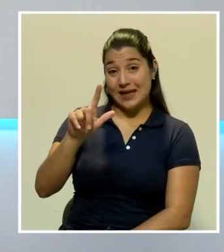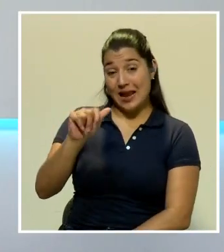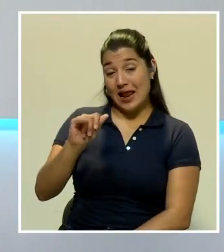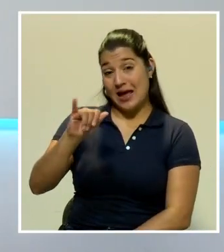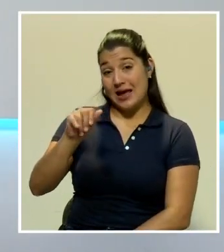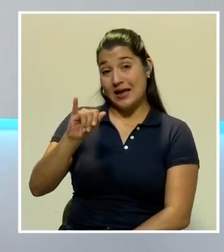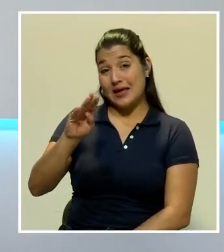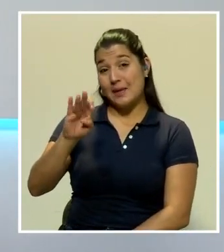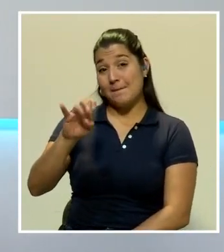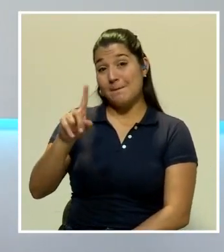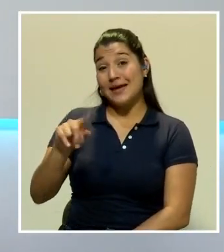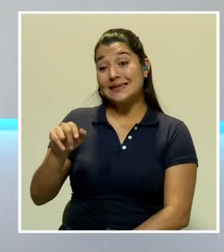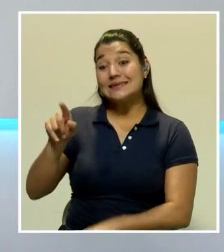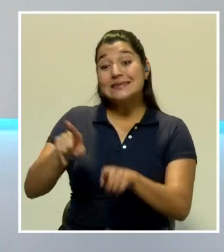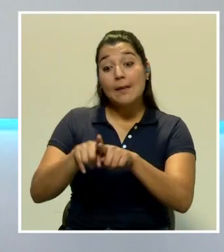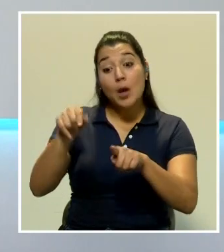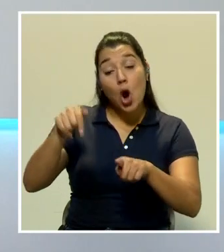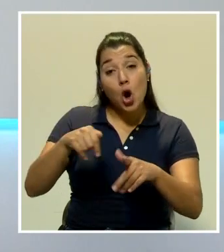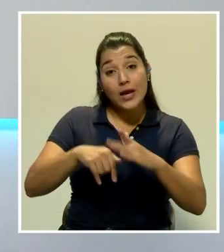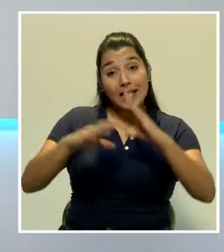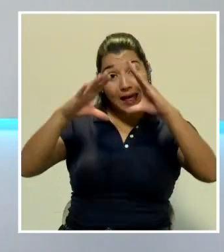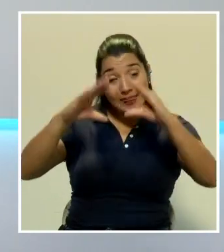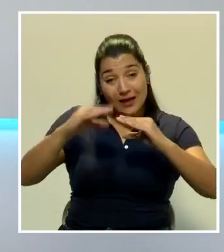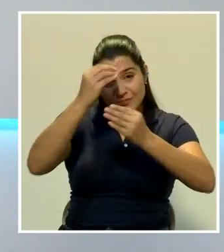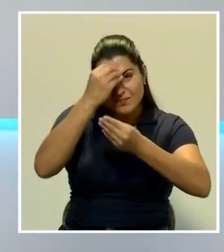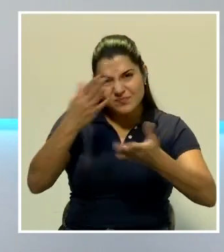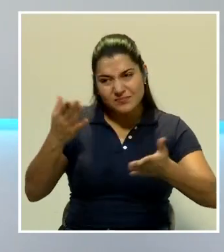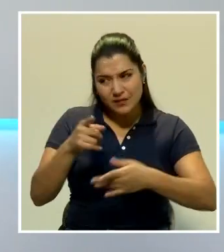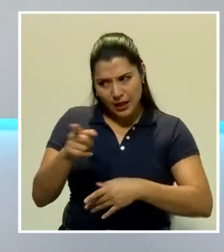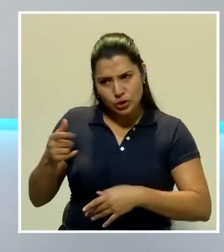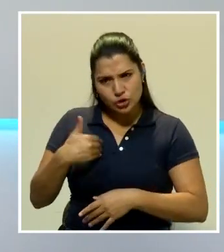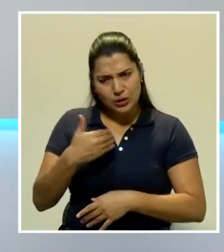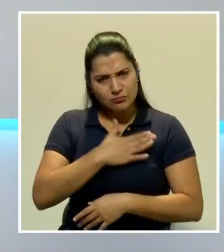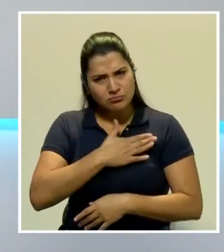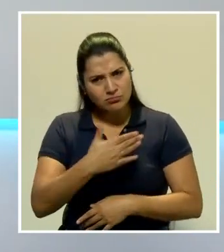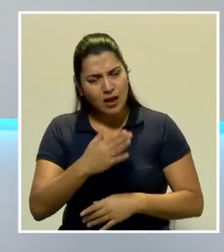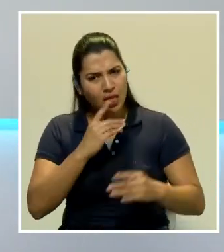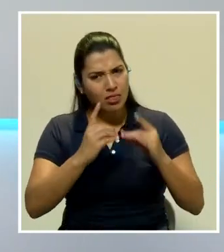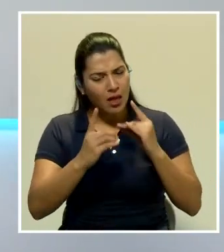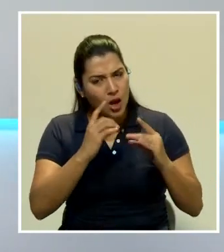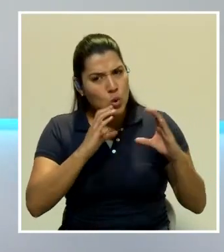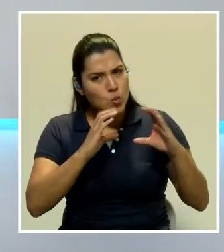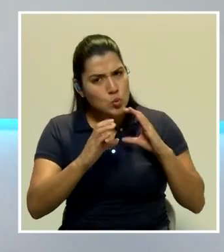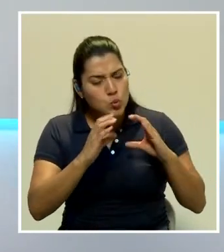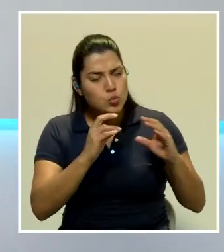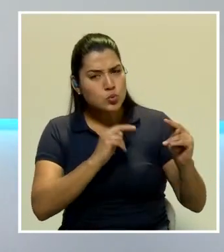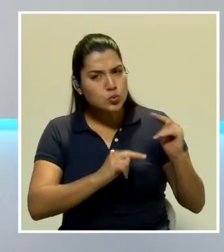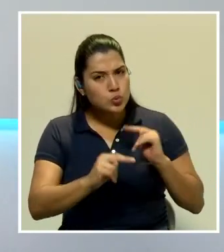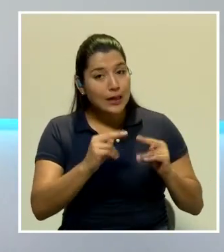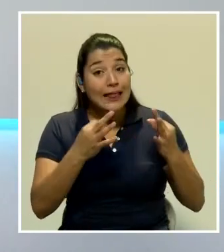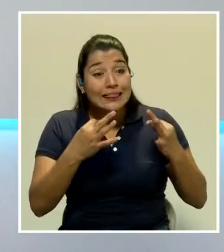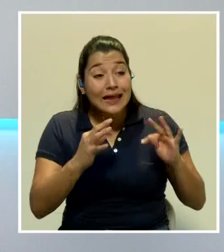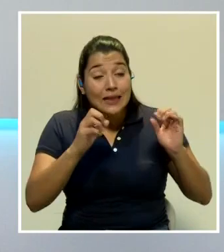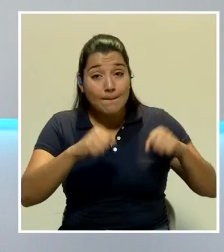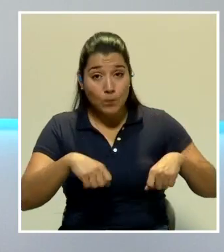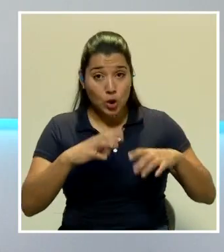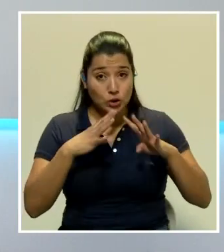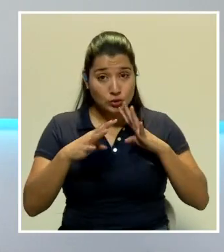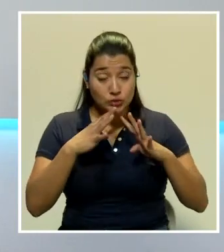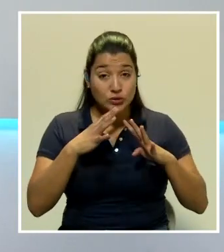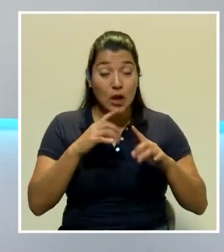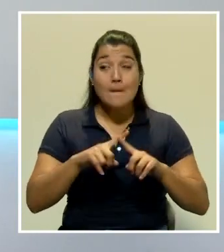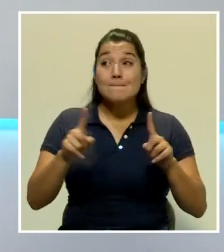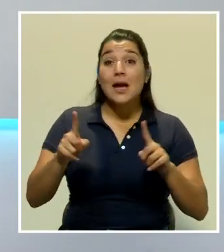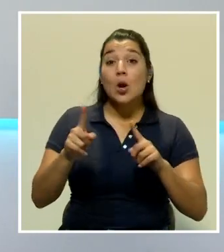también informó esta tarde que ellos están anuentes al diálogo y están tratando de conversar, aun cuando países como Honduras